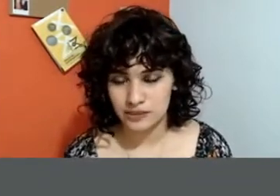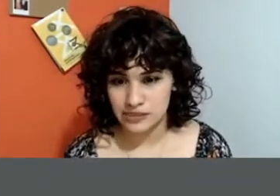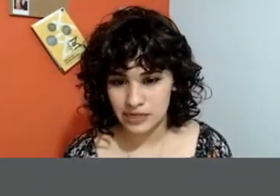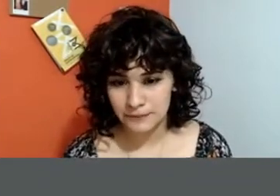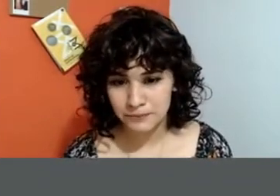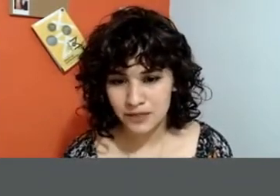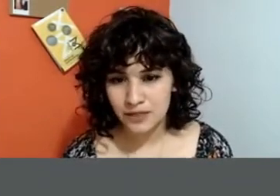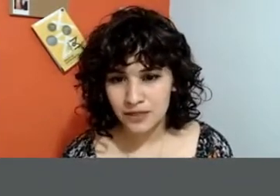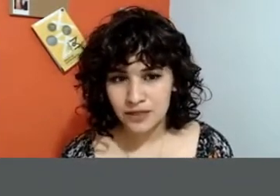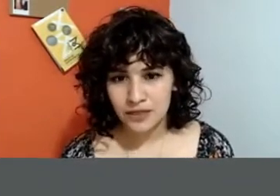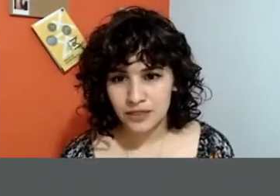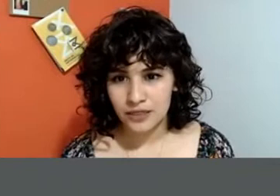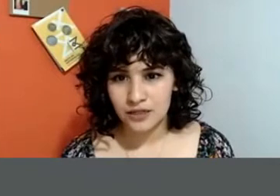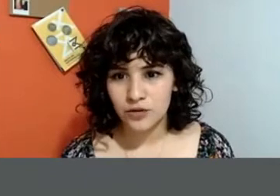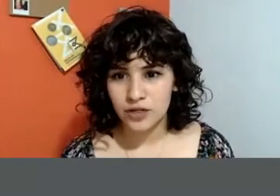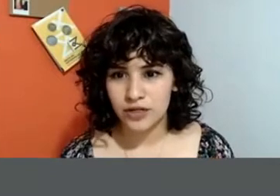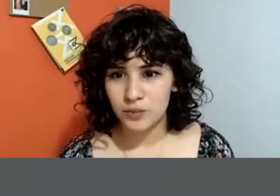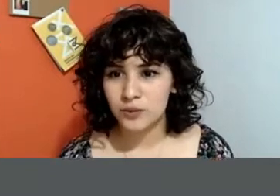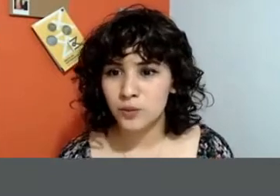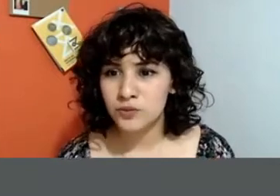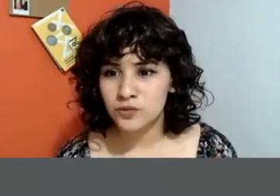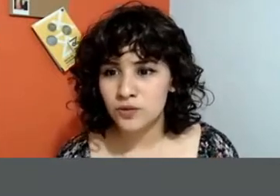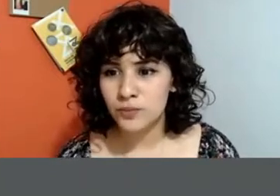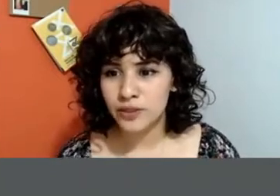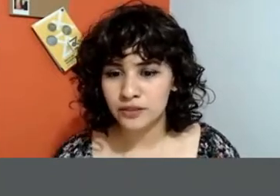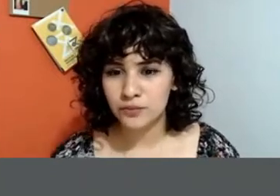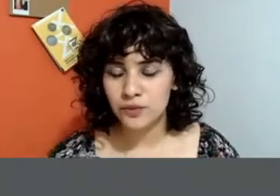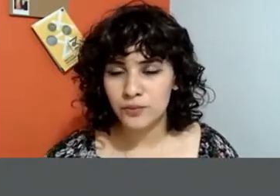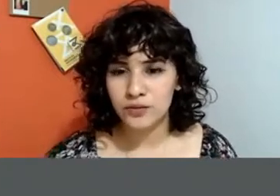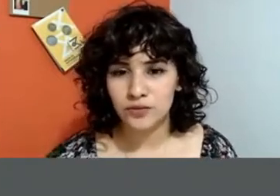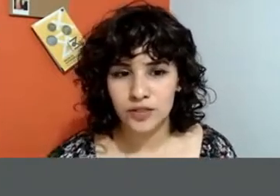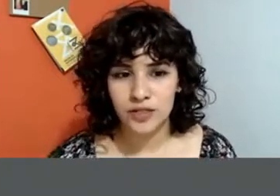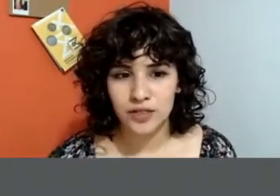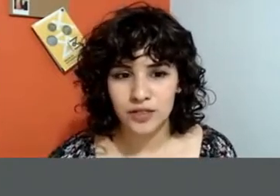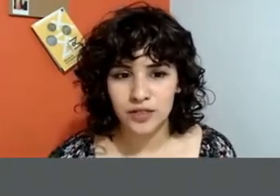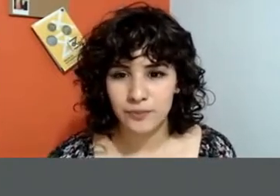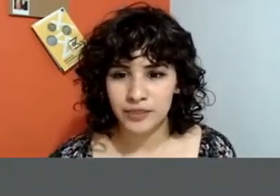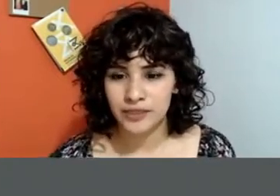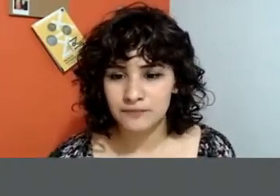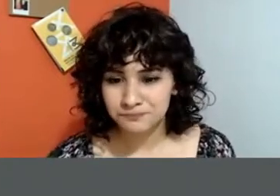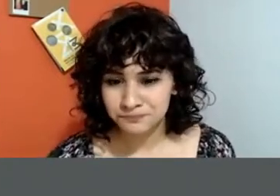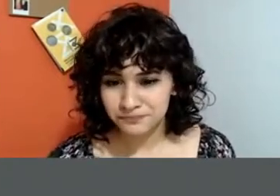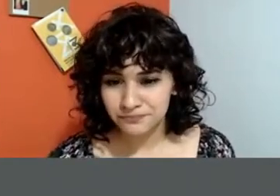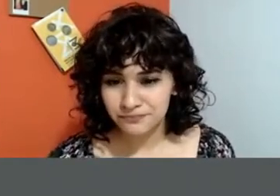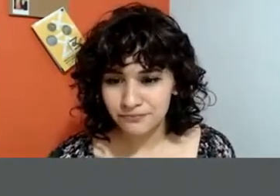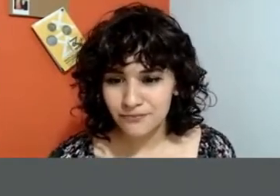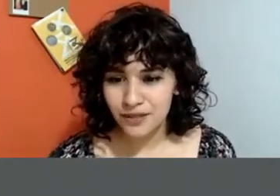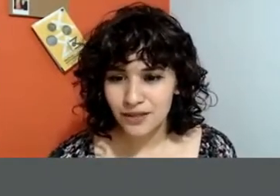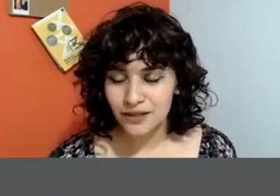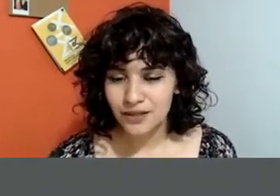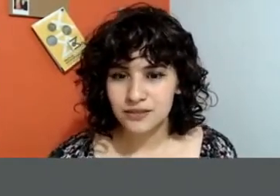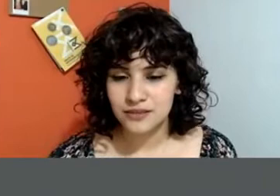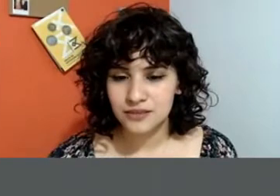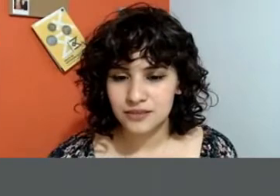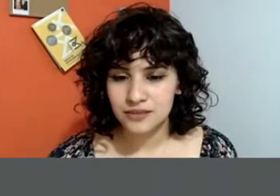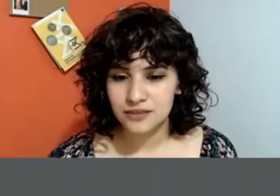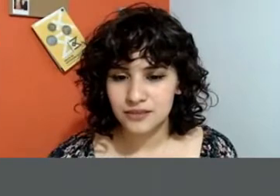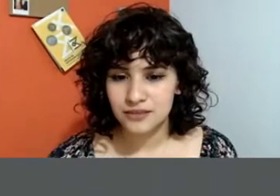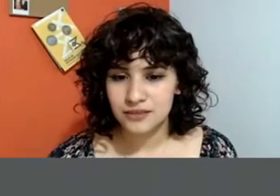de aprendizaje. Jorge, de repente podemos compartir un momento el PPT.